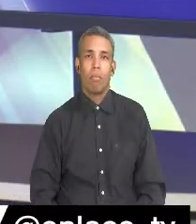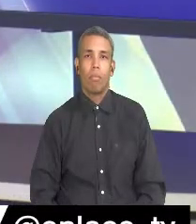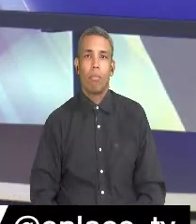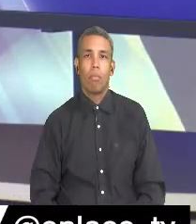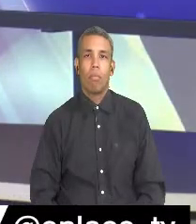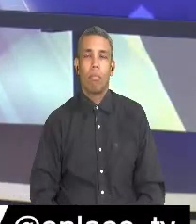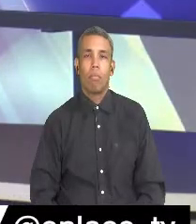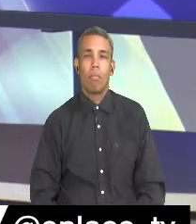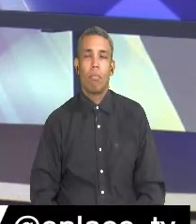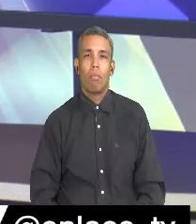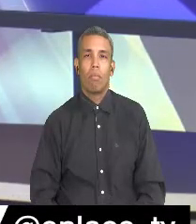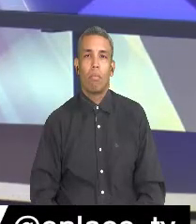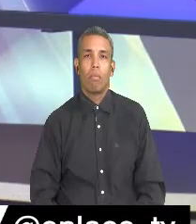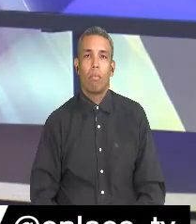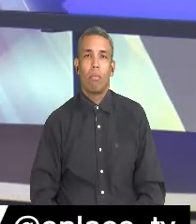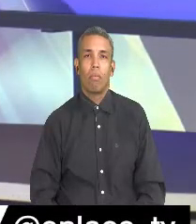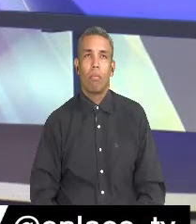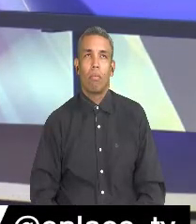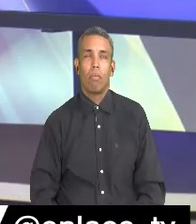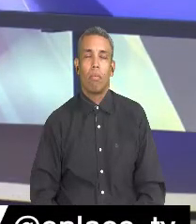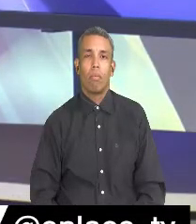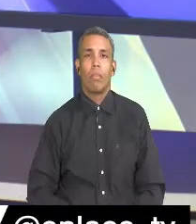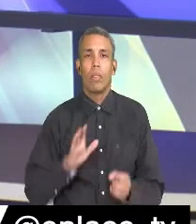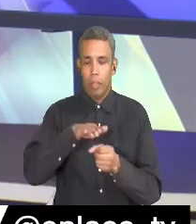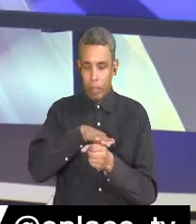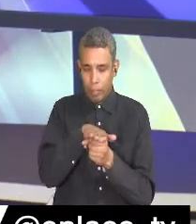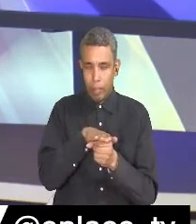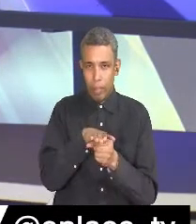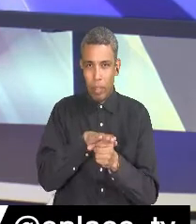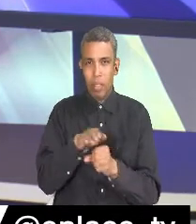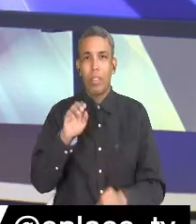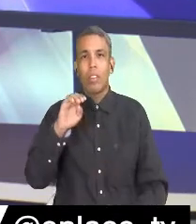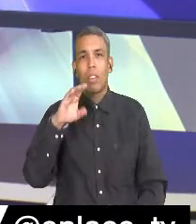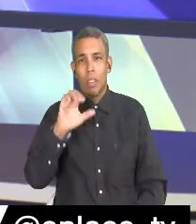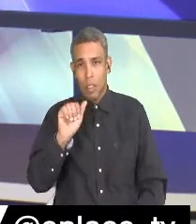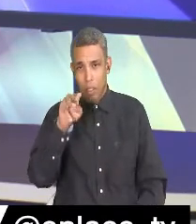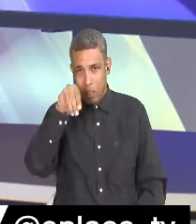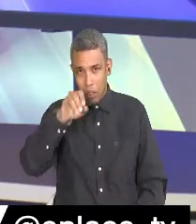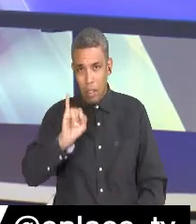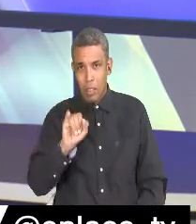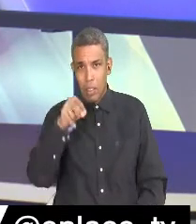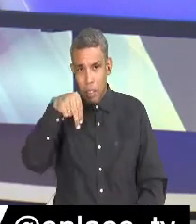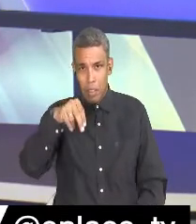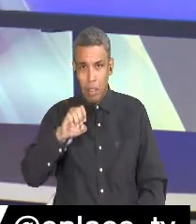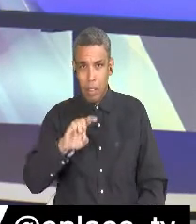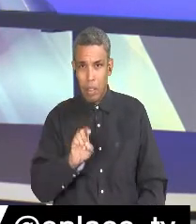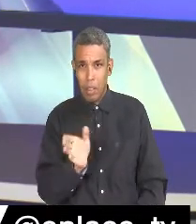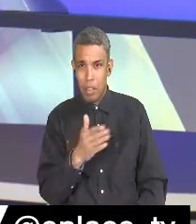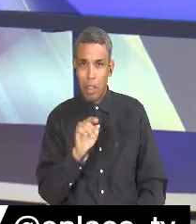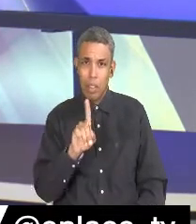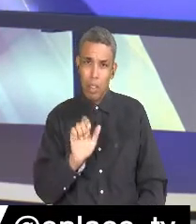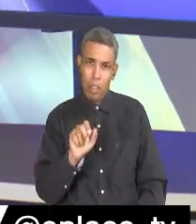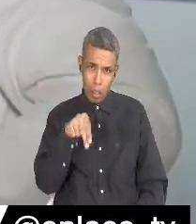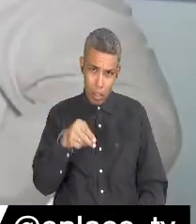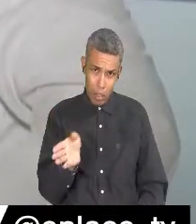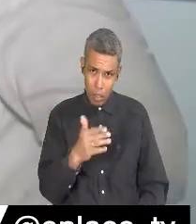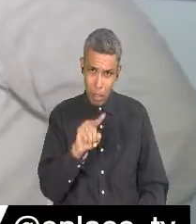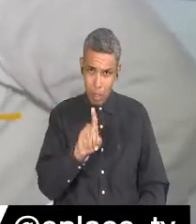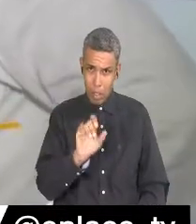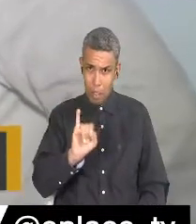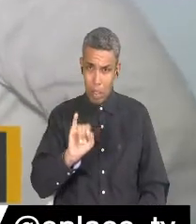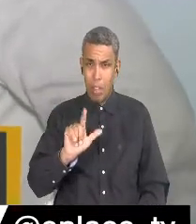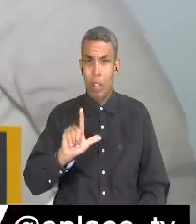El párroco de la parroquia de Caminos de San Silvestre dio a conocer la programación de la diócesis de Barranca Bermeja para los restantes días santos.